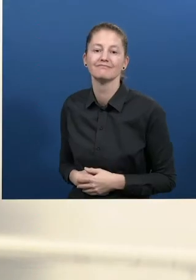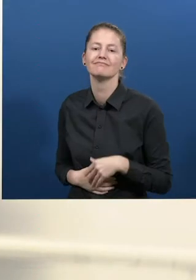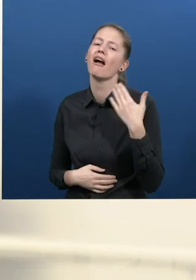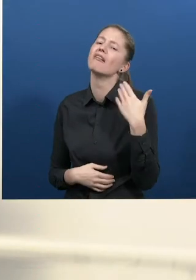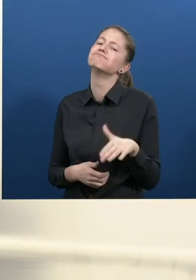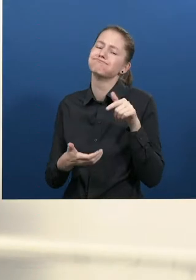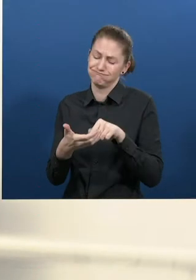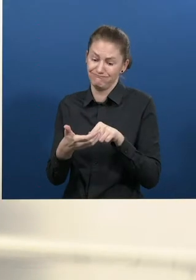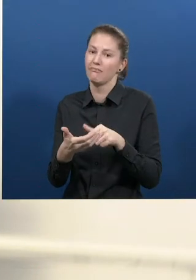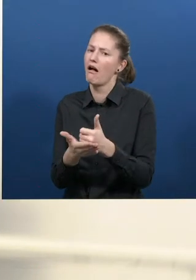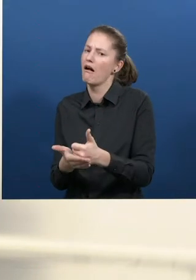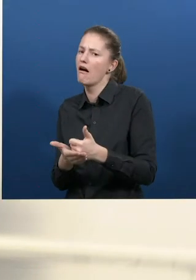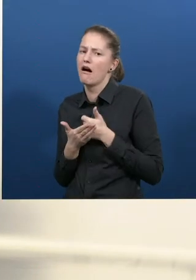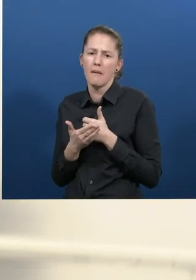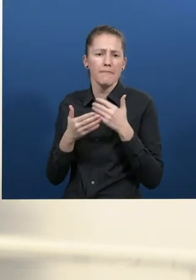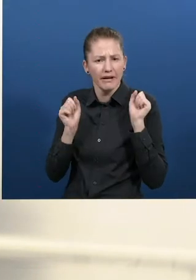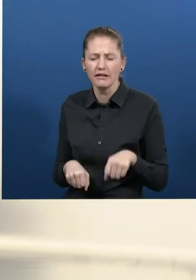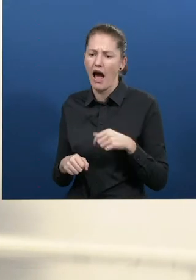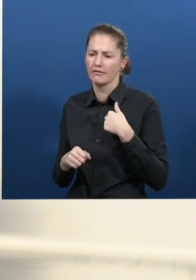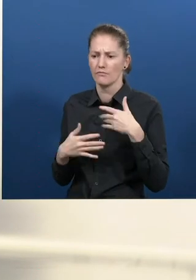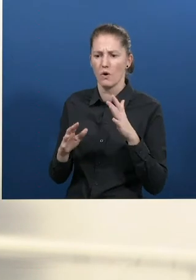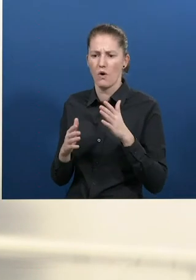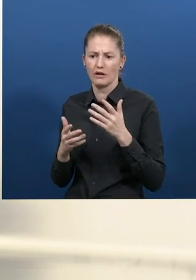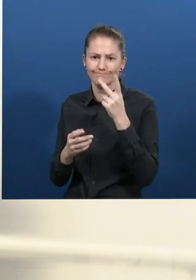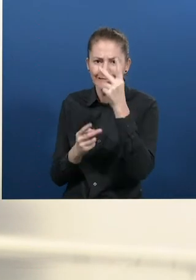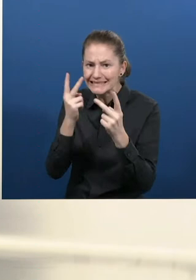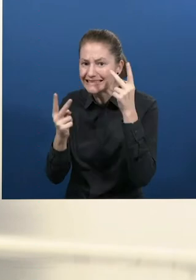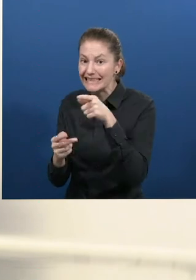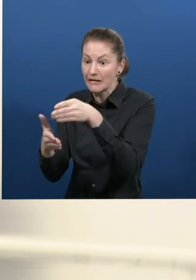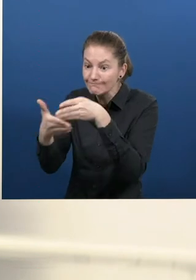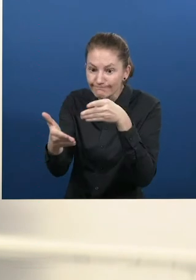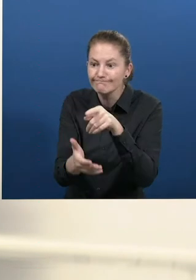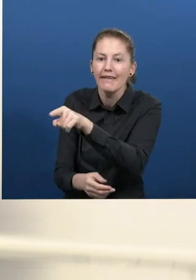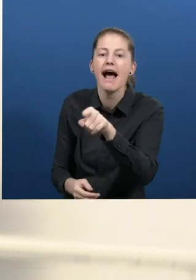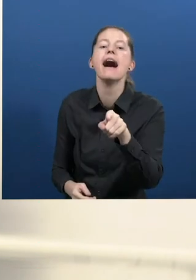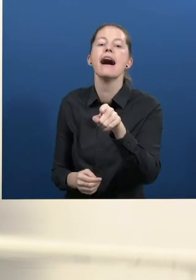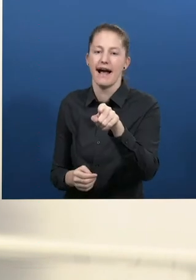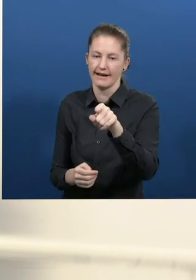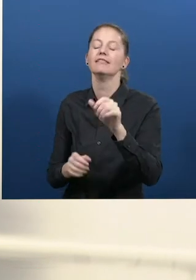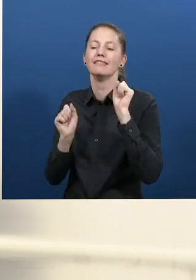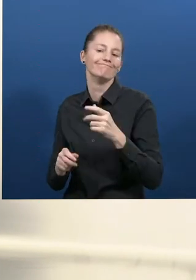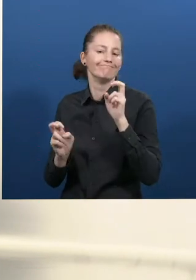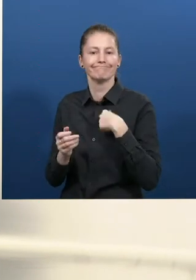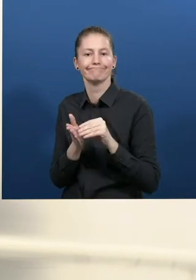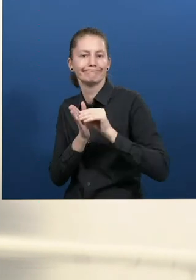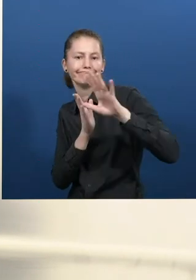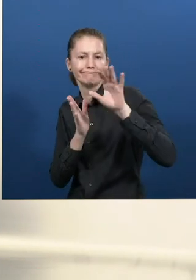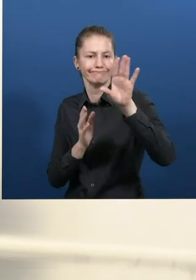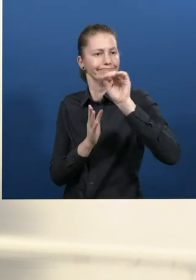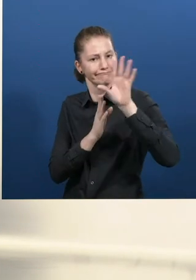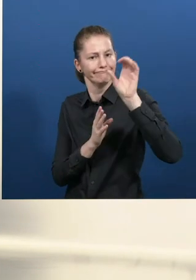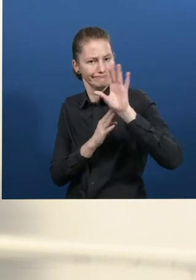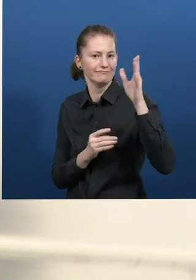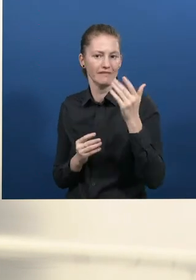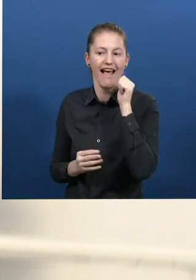Esta solución me permite ser ágil, manifestar las barreras que encuentro en mi día a día. A la hora de